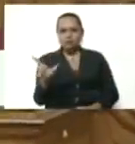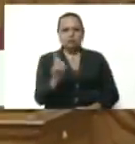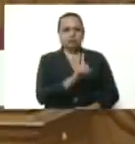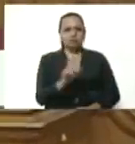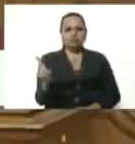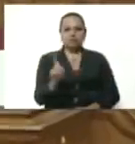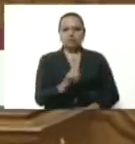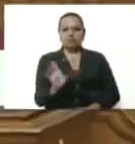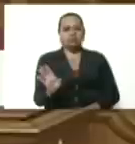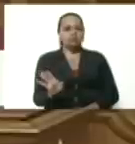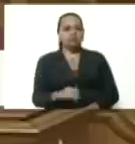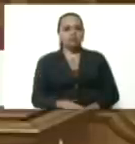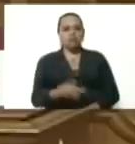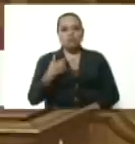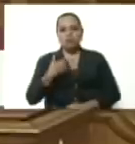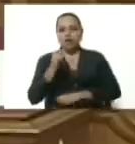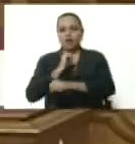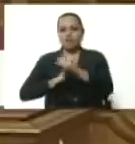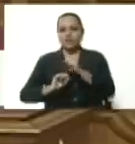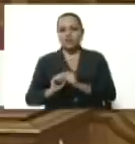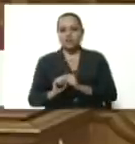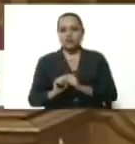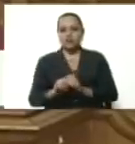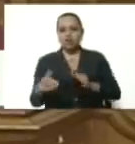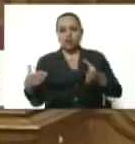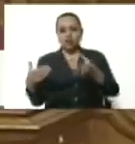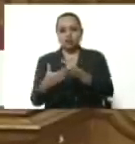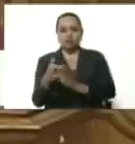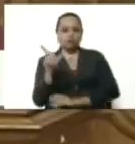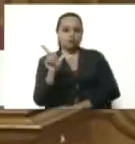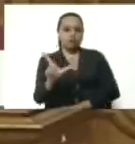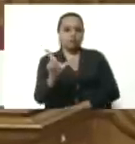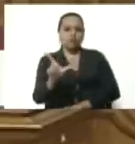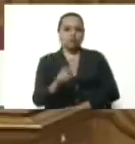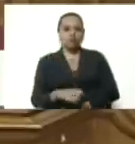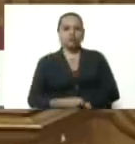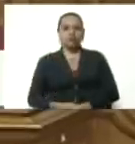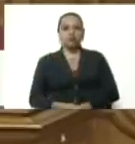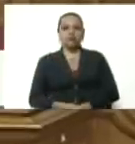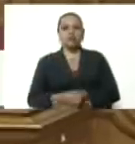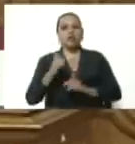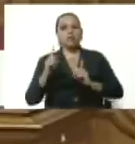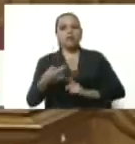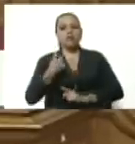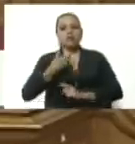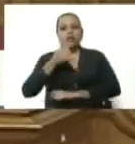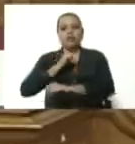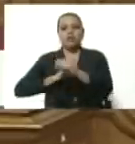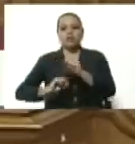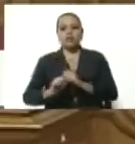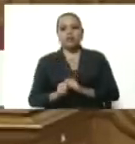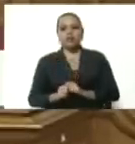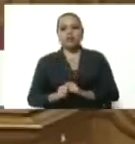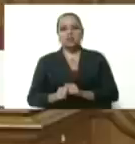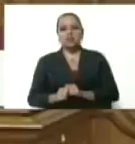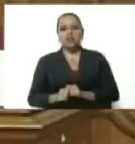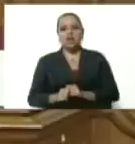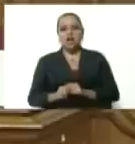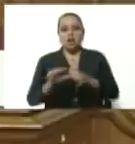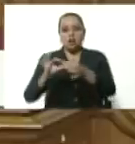No. Yo voy a defender a los cuadros del Partido Socialista Unido de Venezuela. También voy a defender a los cuadros de los